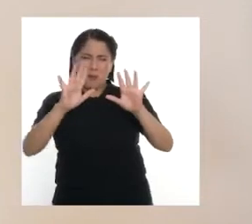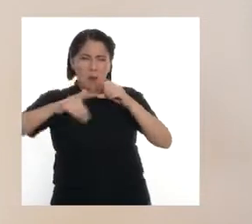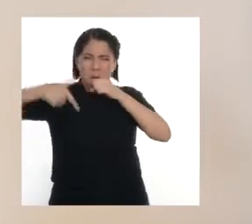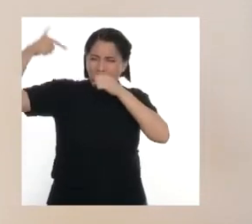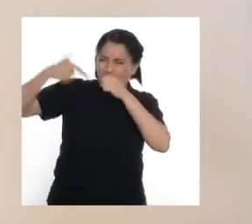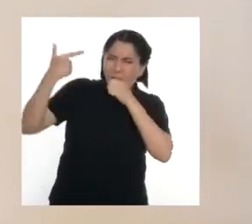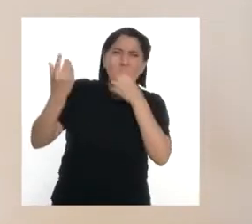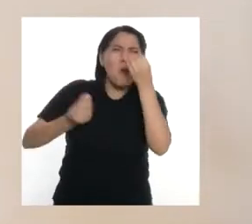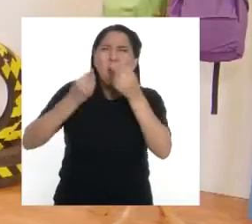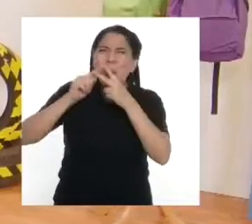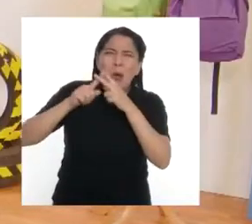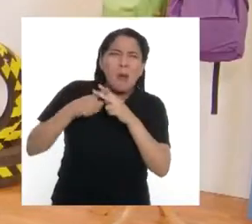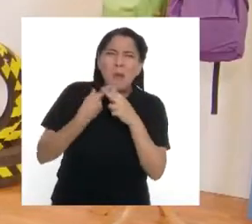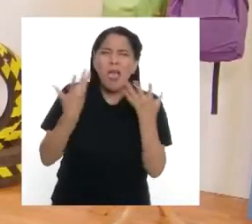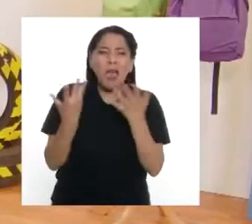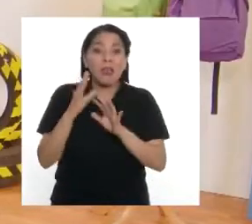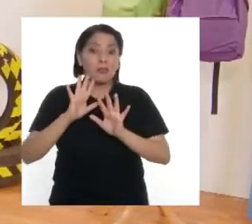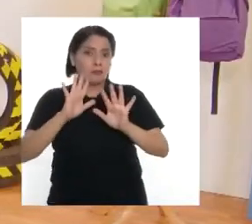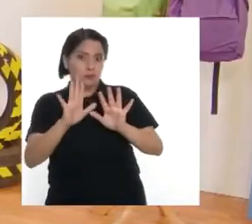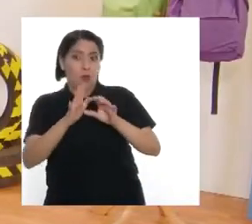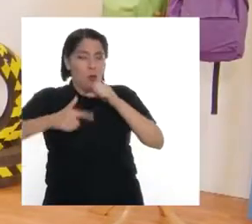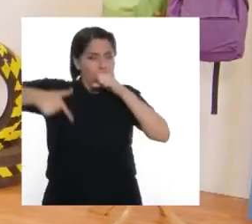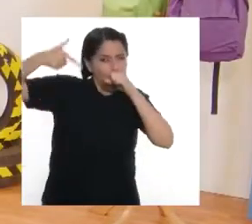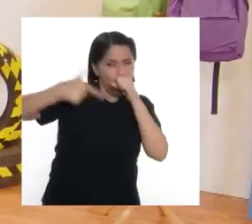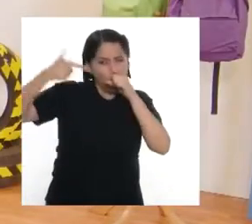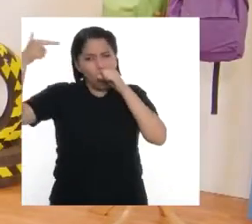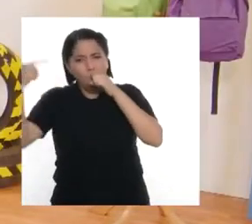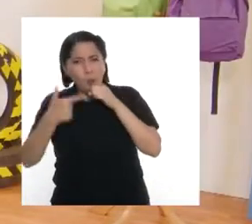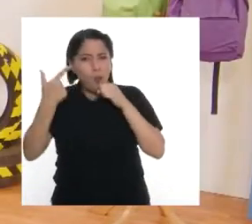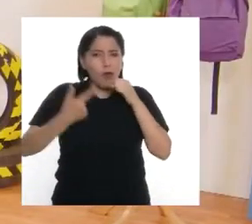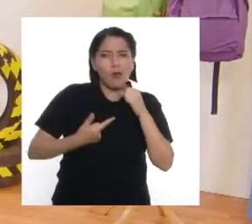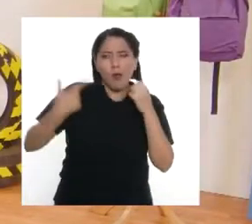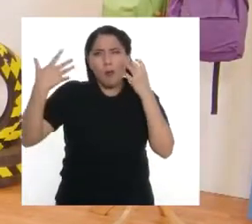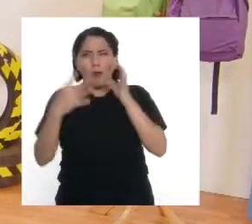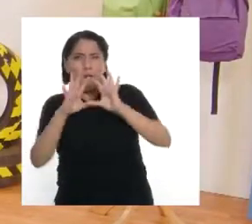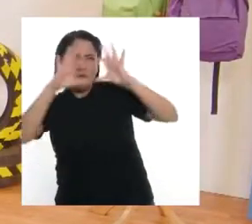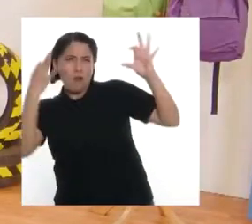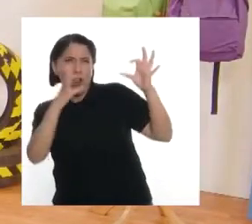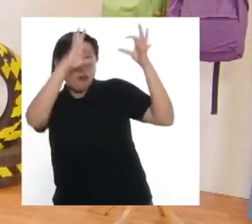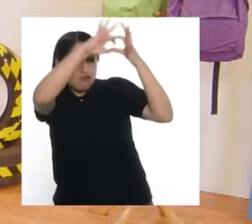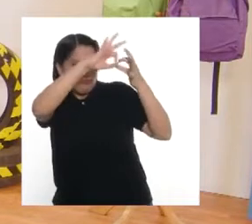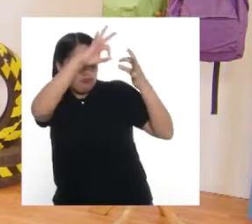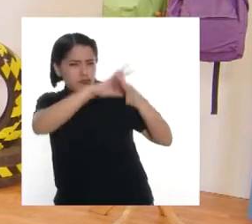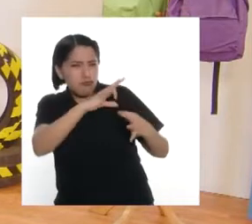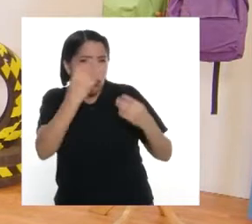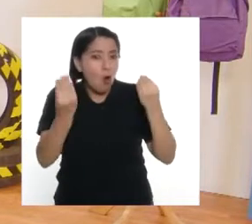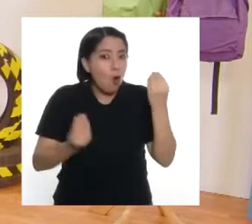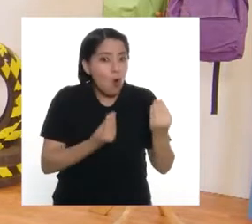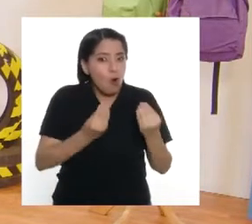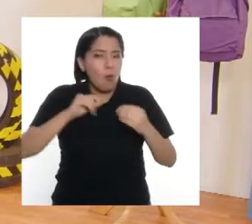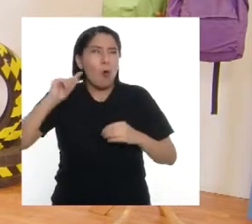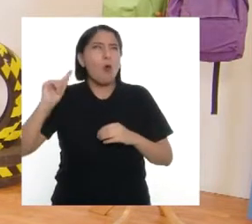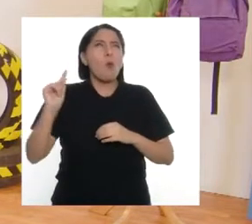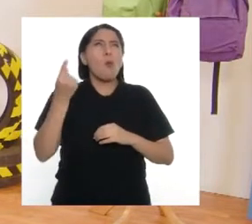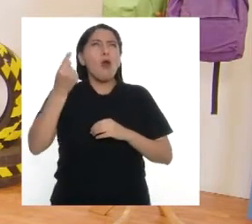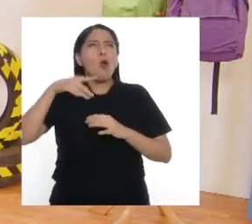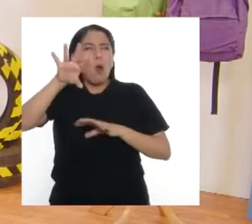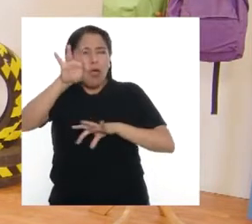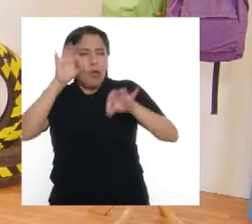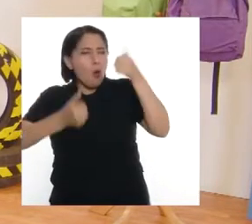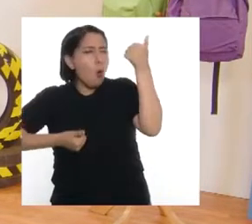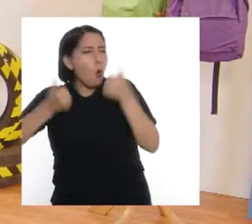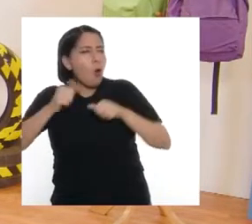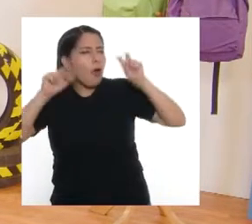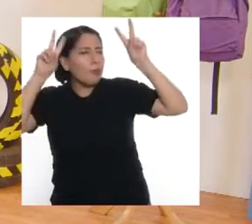se comienza? Pues, como el rap se hace con rimas, tenemos que definir primero un tema del cual hablar